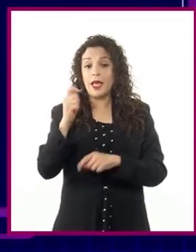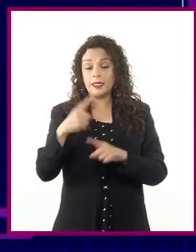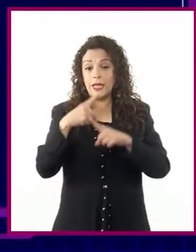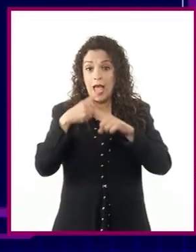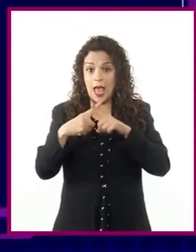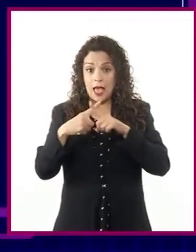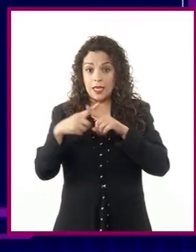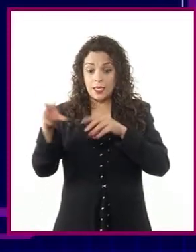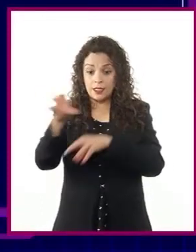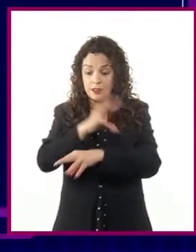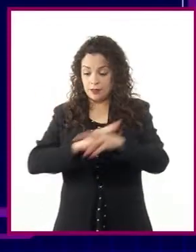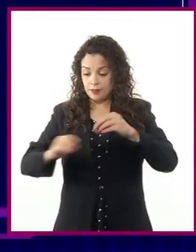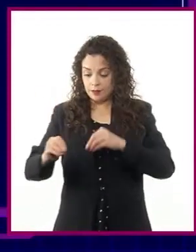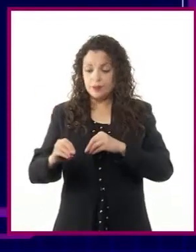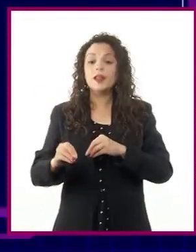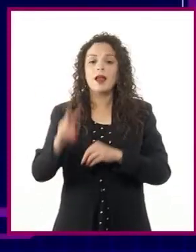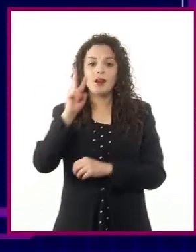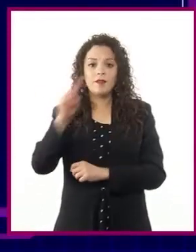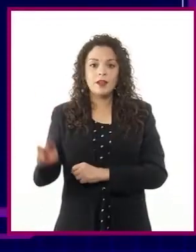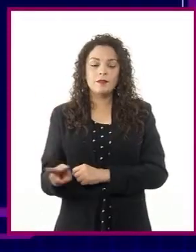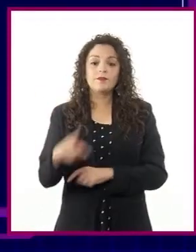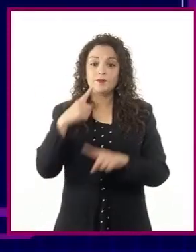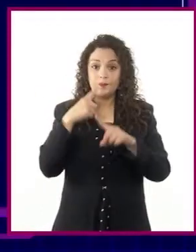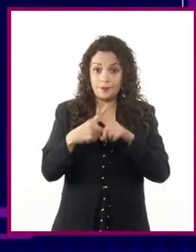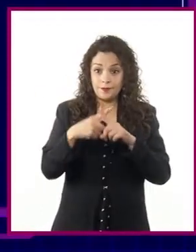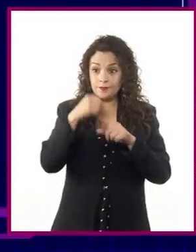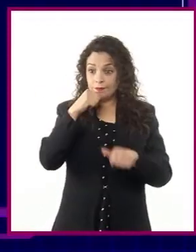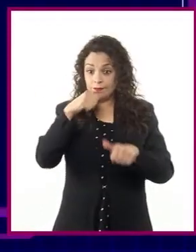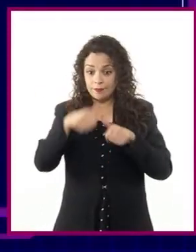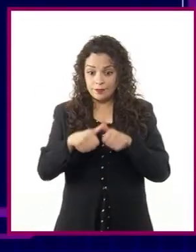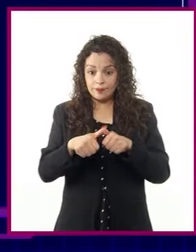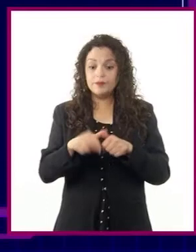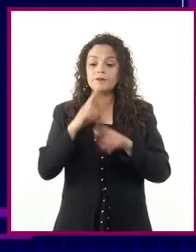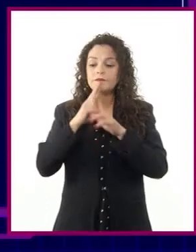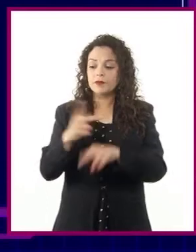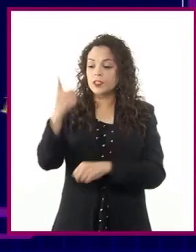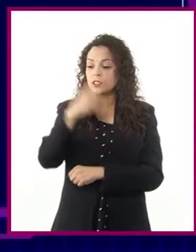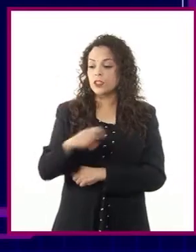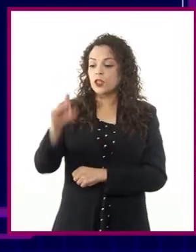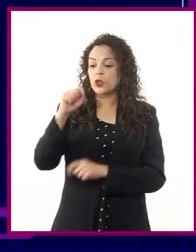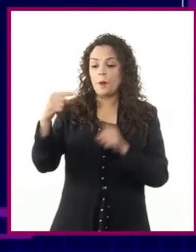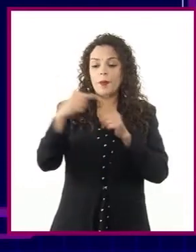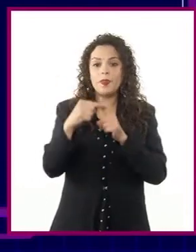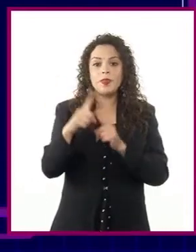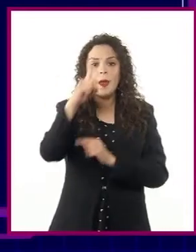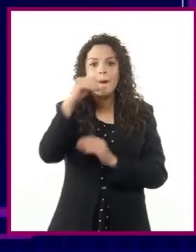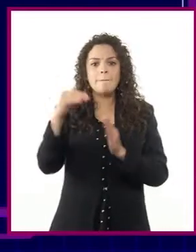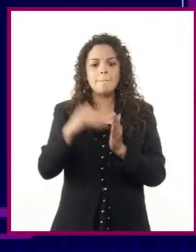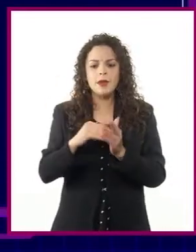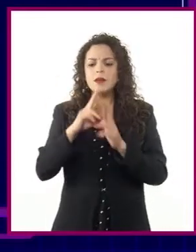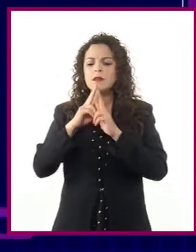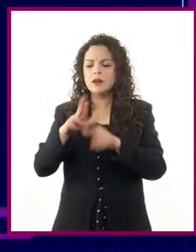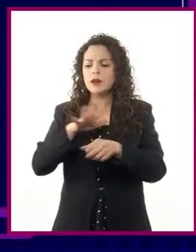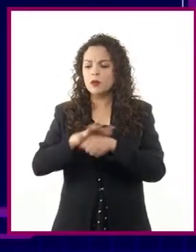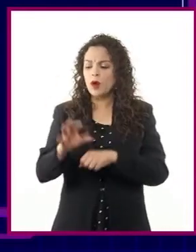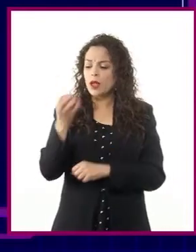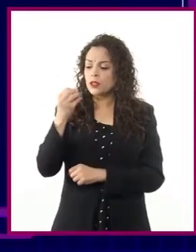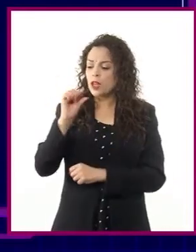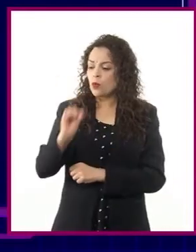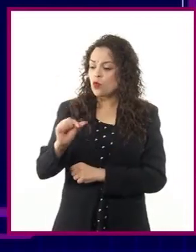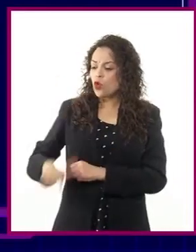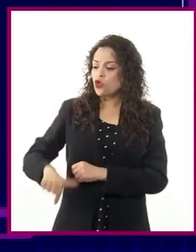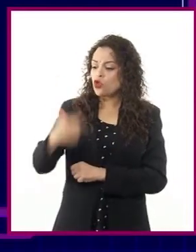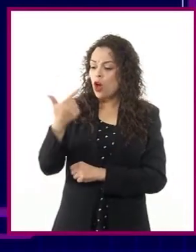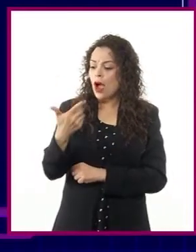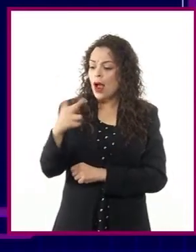tenemos que X es igual a 120 entre 1000, lo que resolviendo resulta 0.12 gramos, o mejor